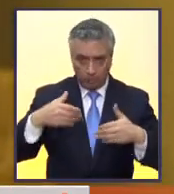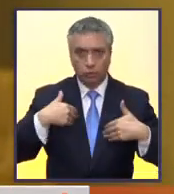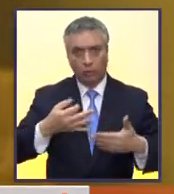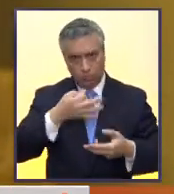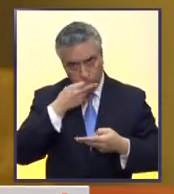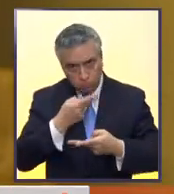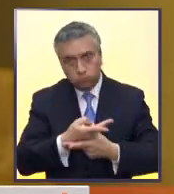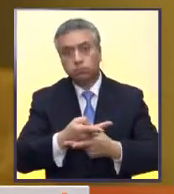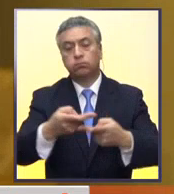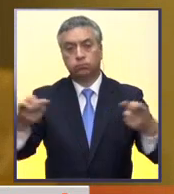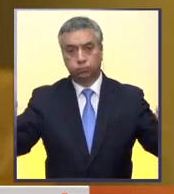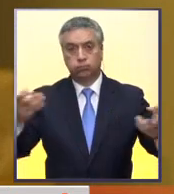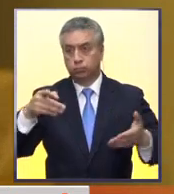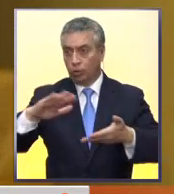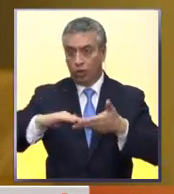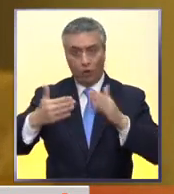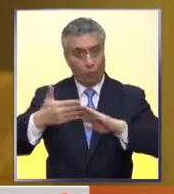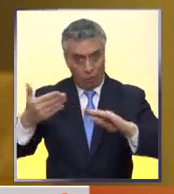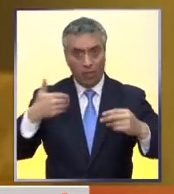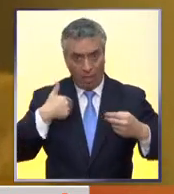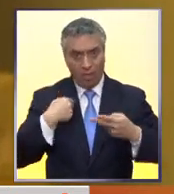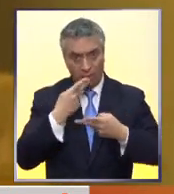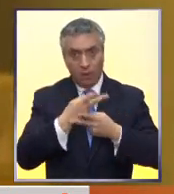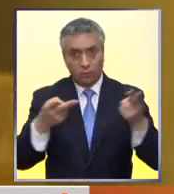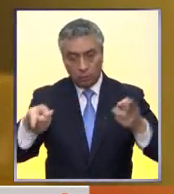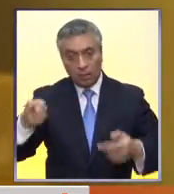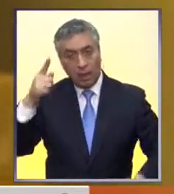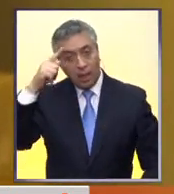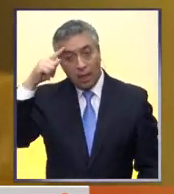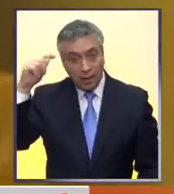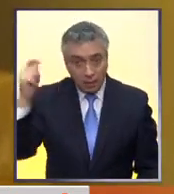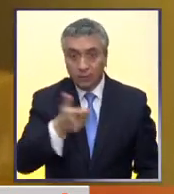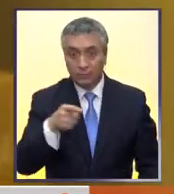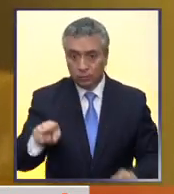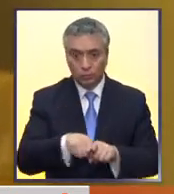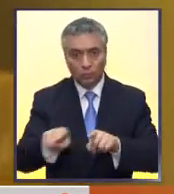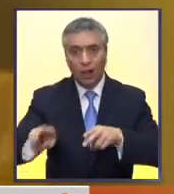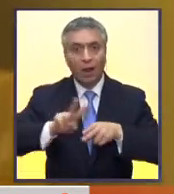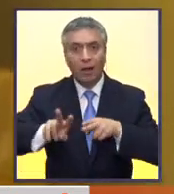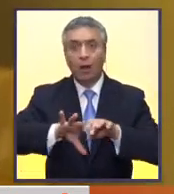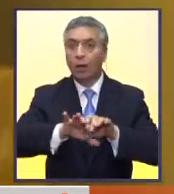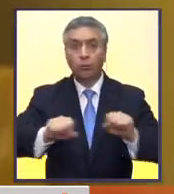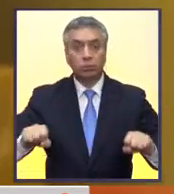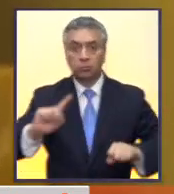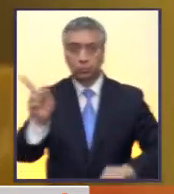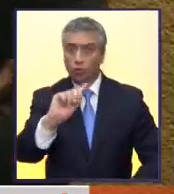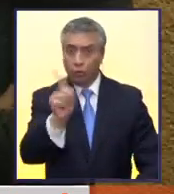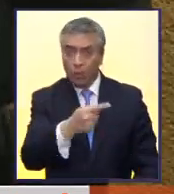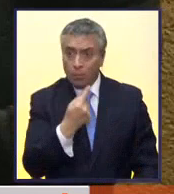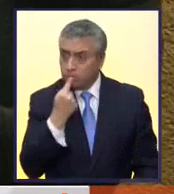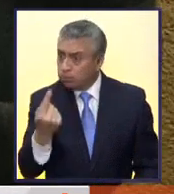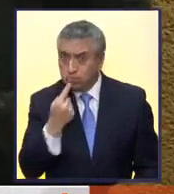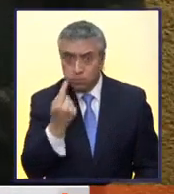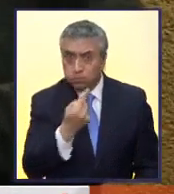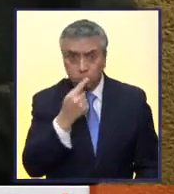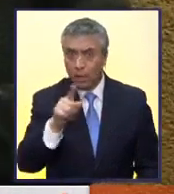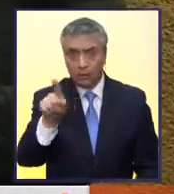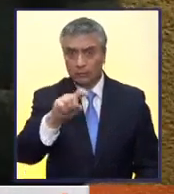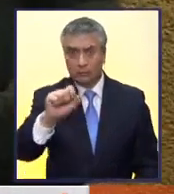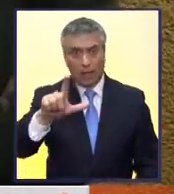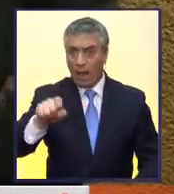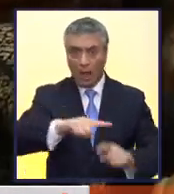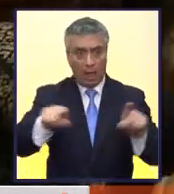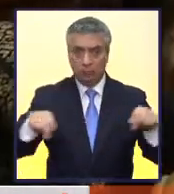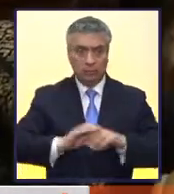que esta iniciativa o esta resolución no fue consultada, digamos, la sala. El calendario marcado